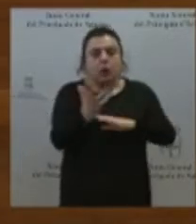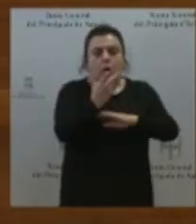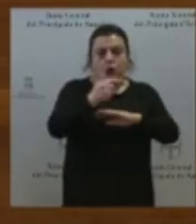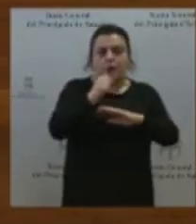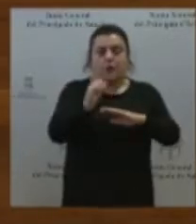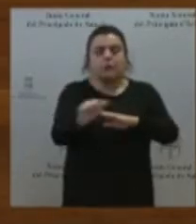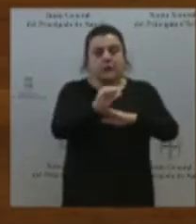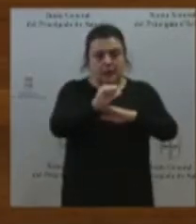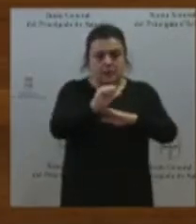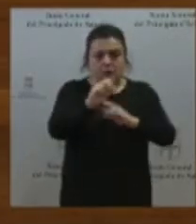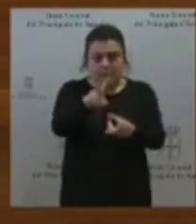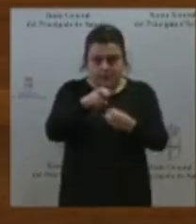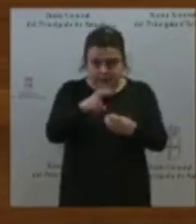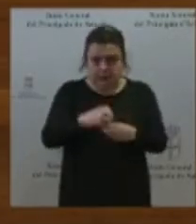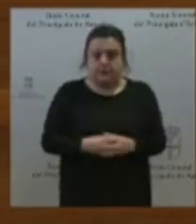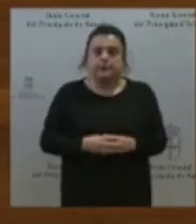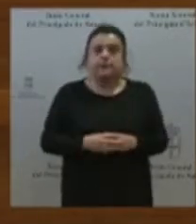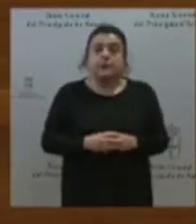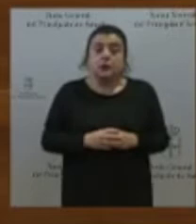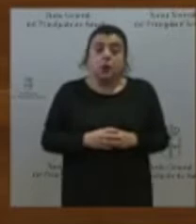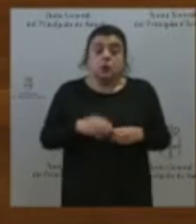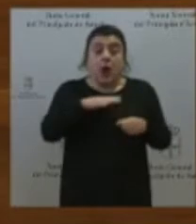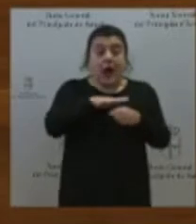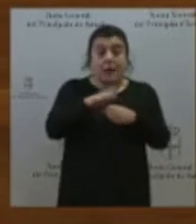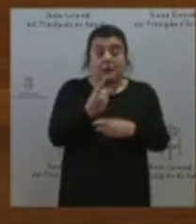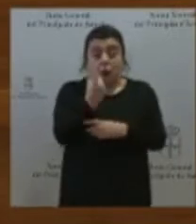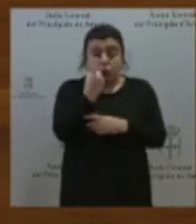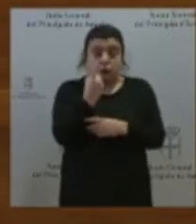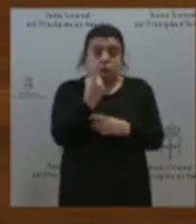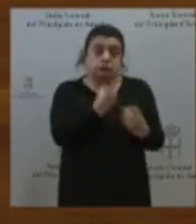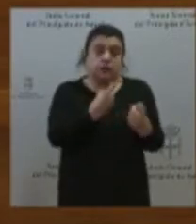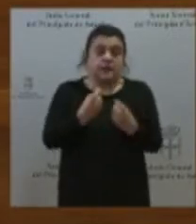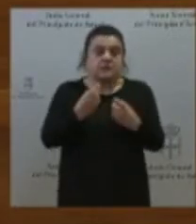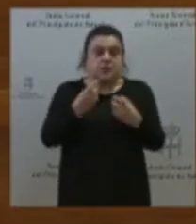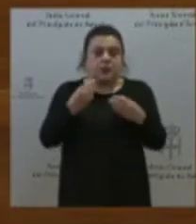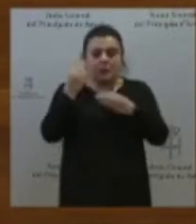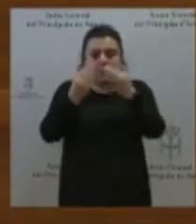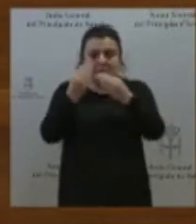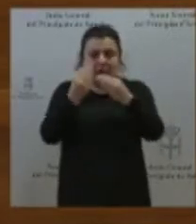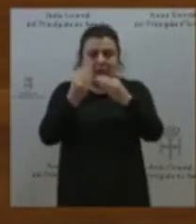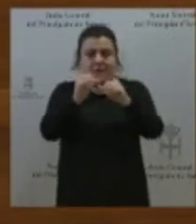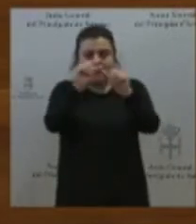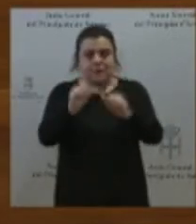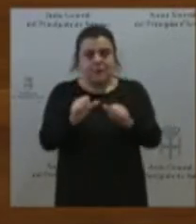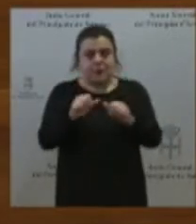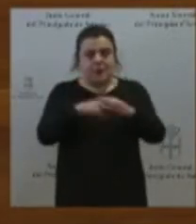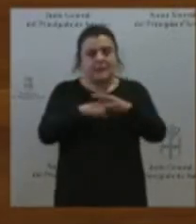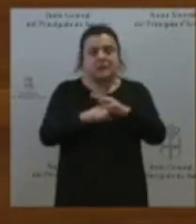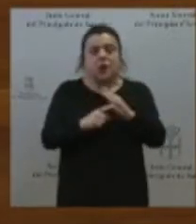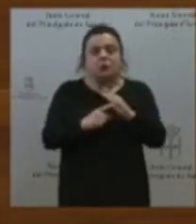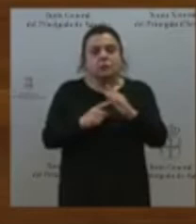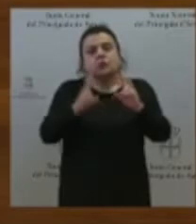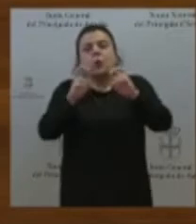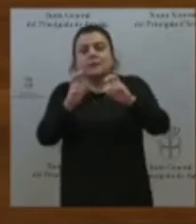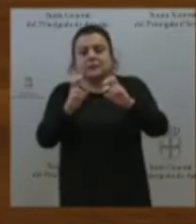Uno de los ámbitos en los que resulta perentorio que pensemos en nuevas formas de gestión es el de la administración pública. Los tópicos sobre la inflación